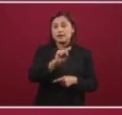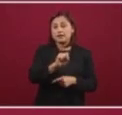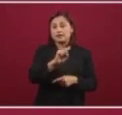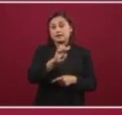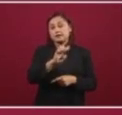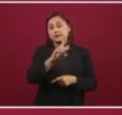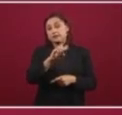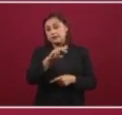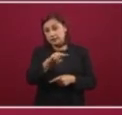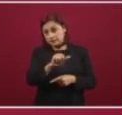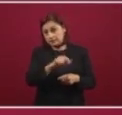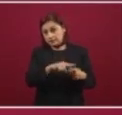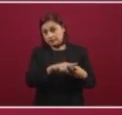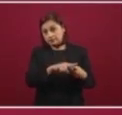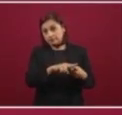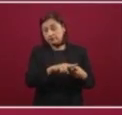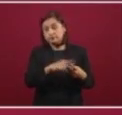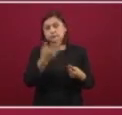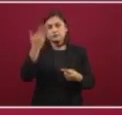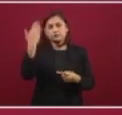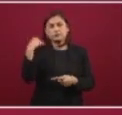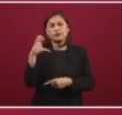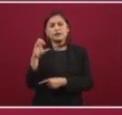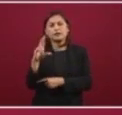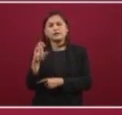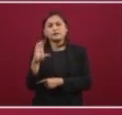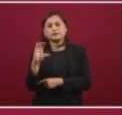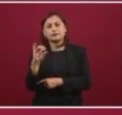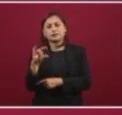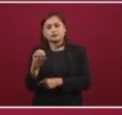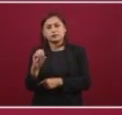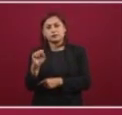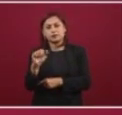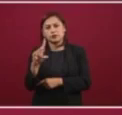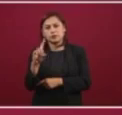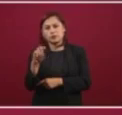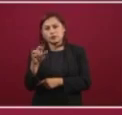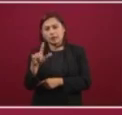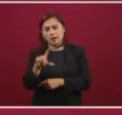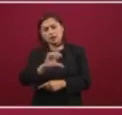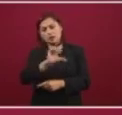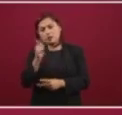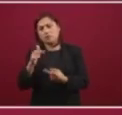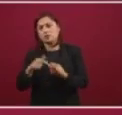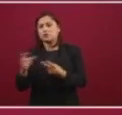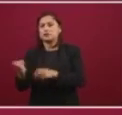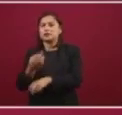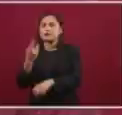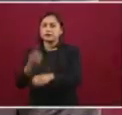el general Crescencio Sandoval, como el secretario de Marina,